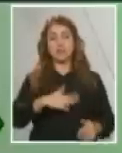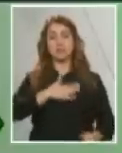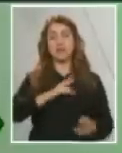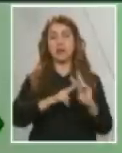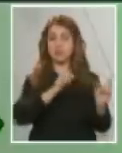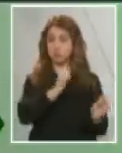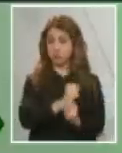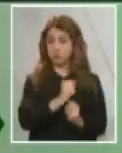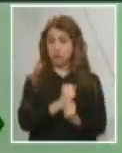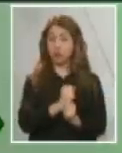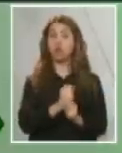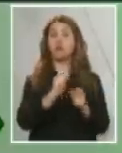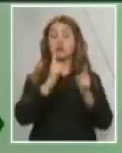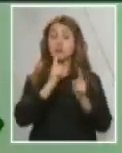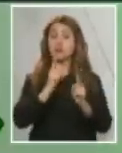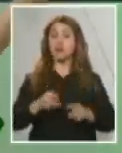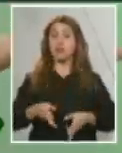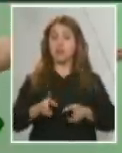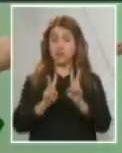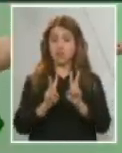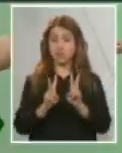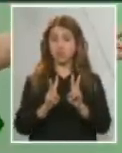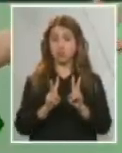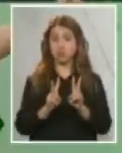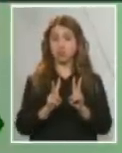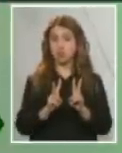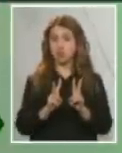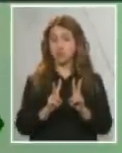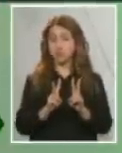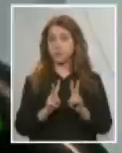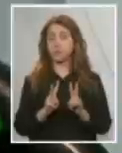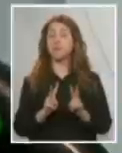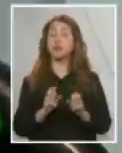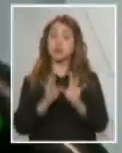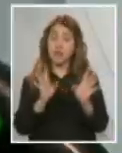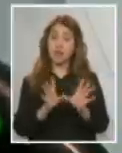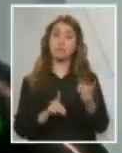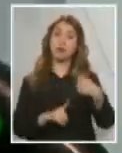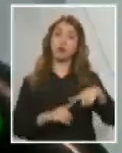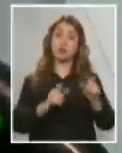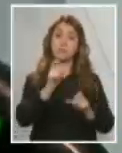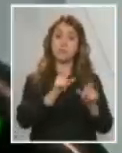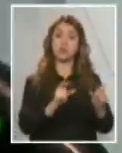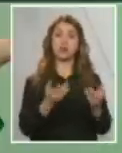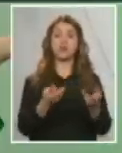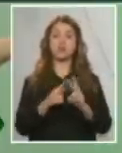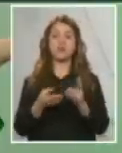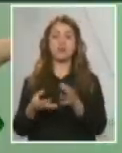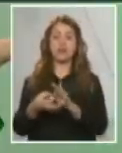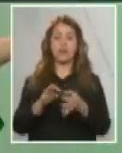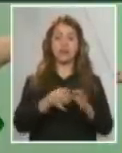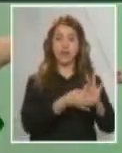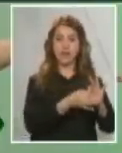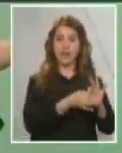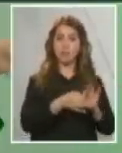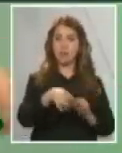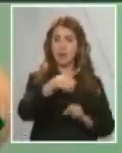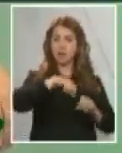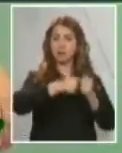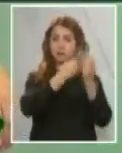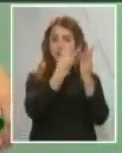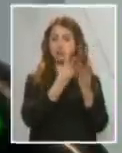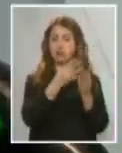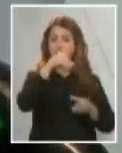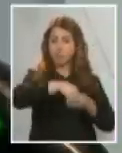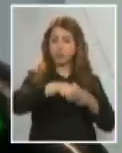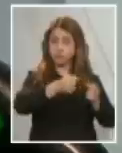haciendo un trabajo al cual tiene derecho y en beneficio de otro. Para otras personas. ¿Cómo es esa cadena también? Sí. ¿Cómo es esa reacción? Me imagino que para ellos también ha sido